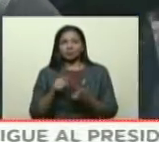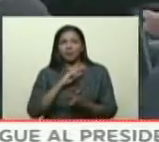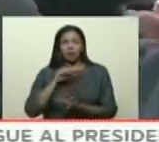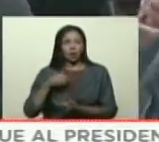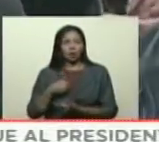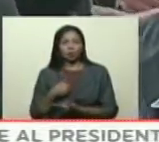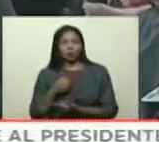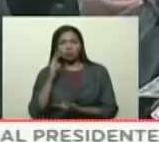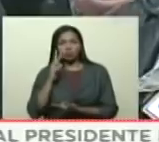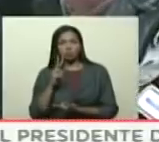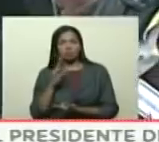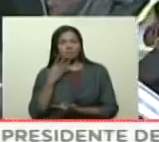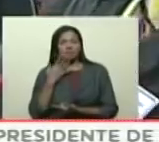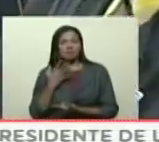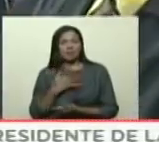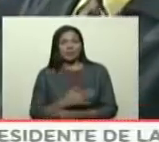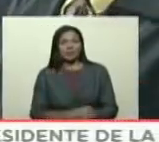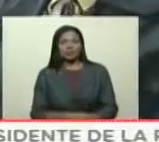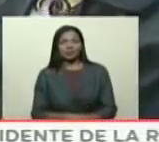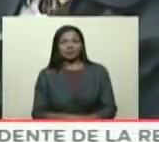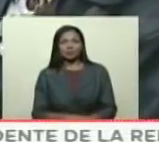nosotros,